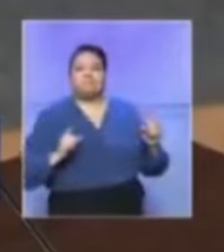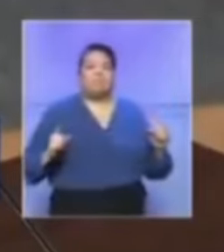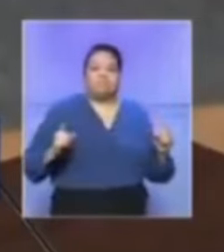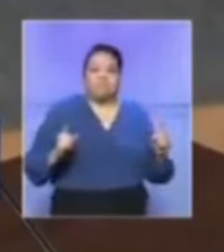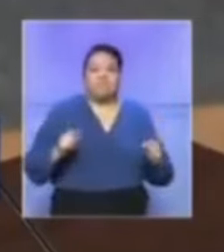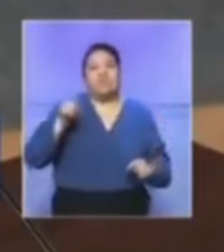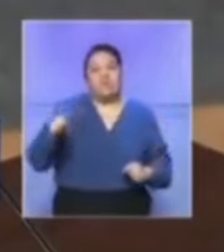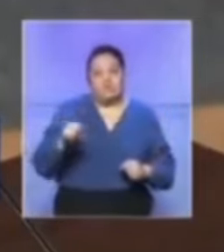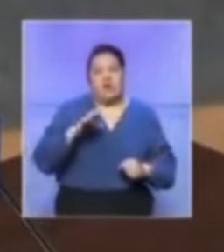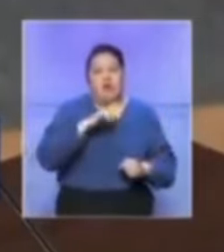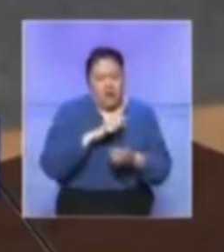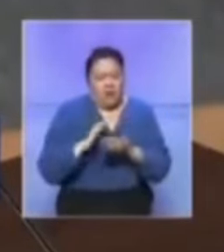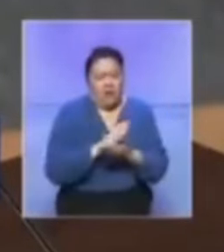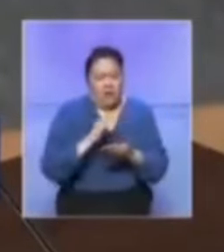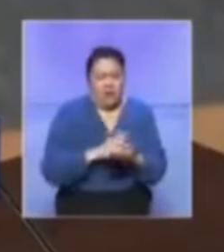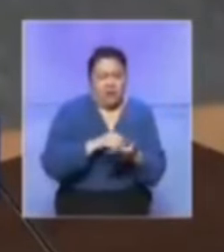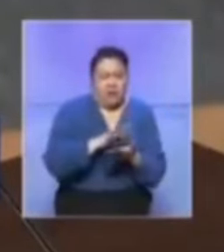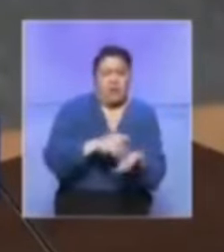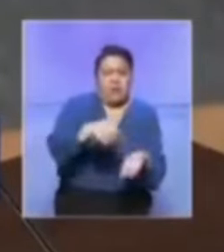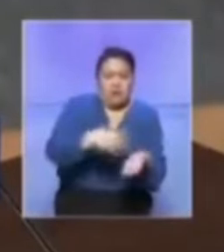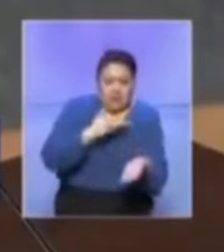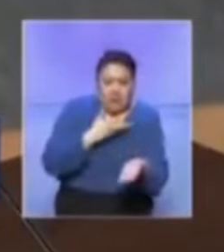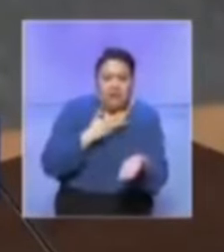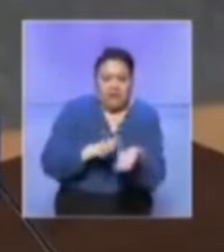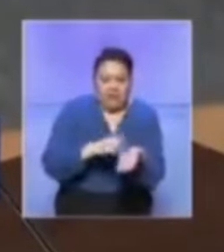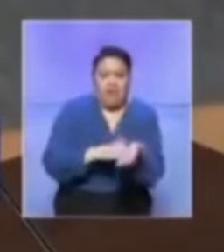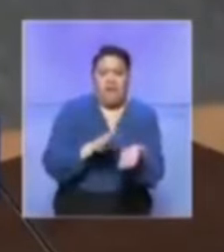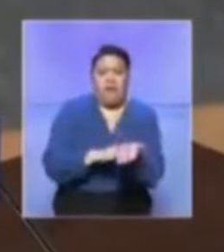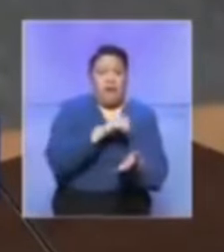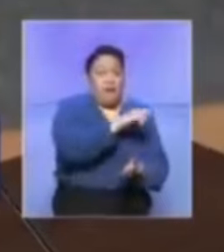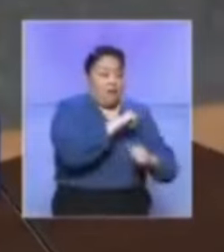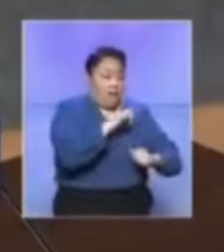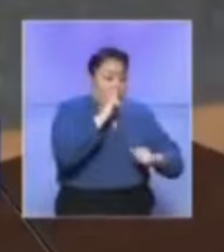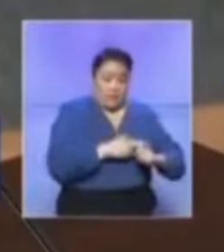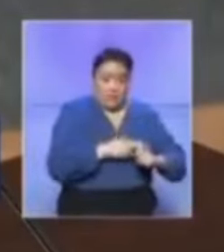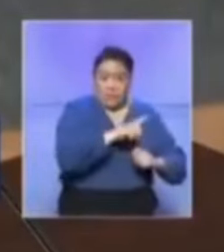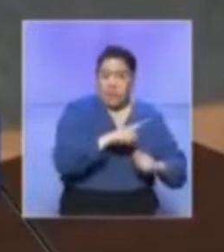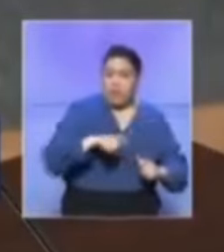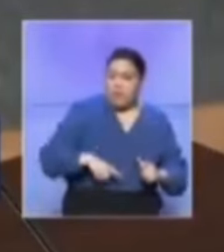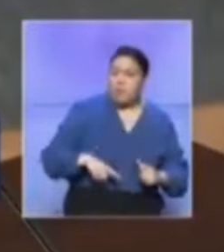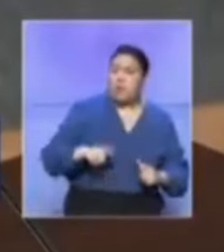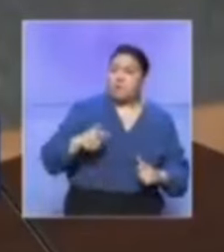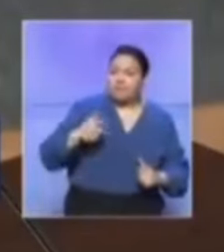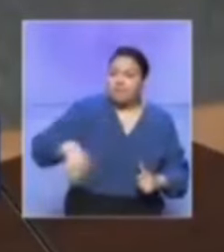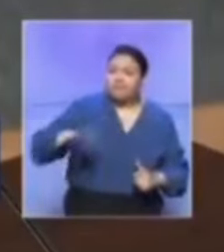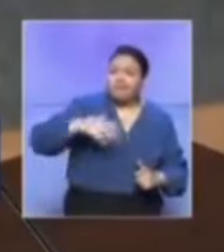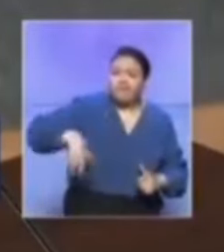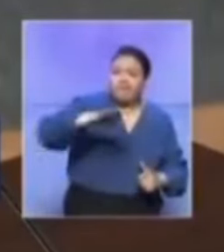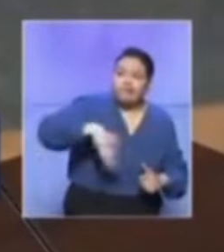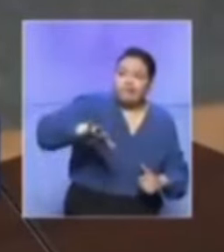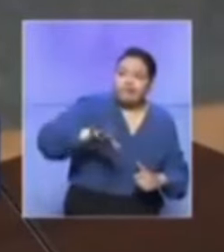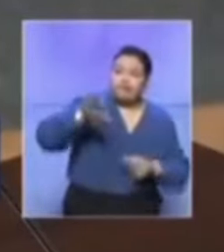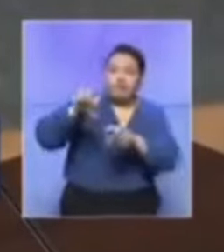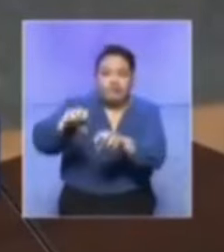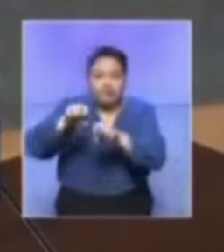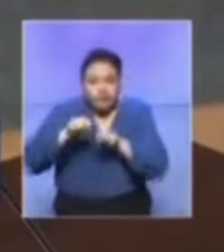virtud de que obran en el expediente diversas constancias que acreditan que las autoridades del Estado mexicano han desplegado acciones para ejecutar las